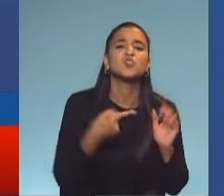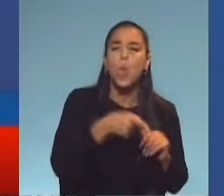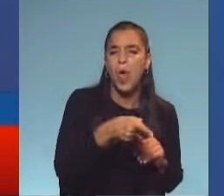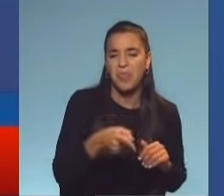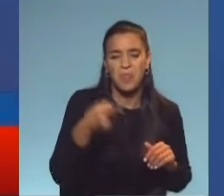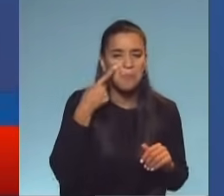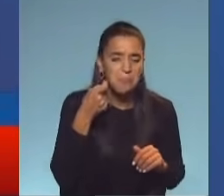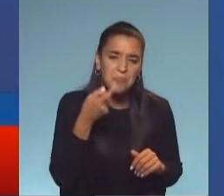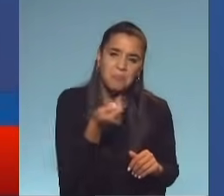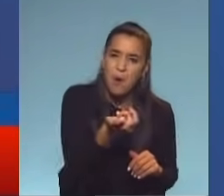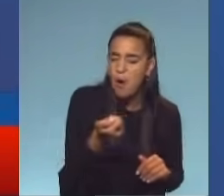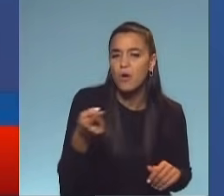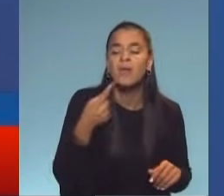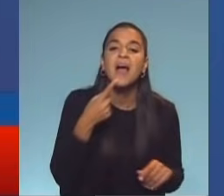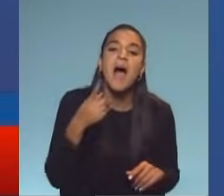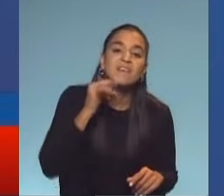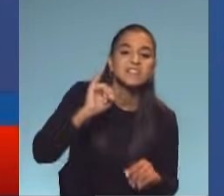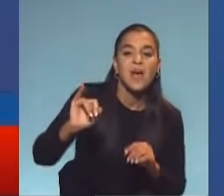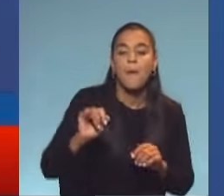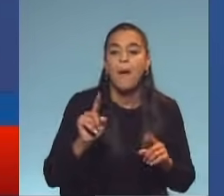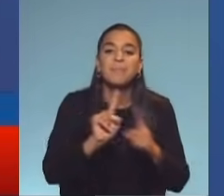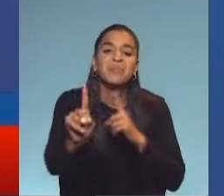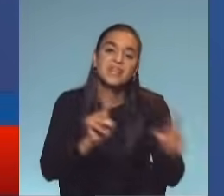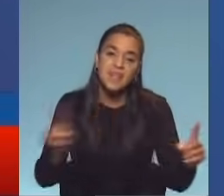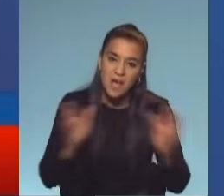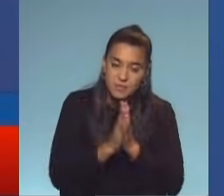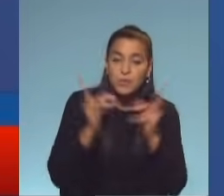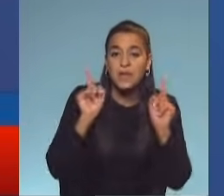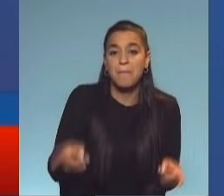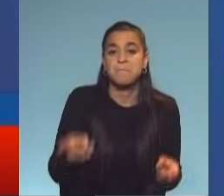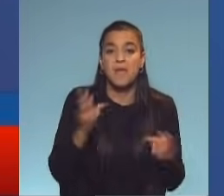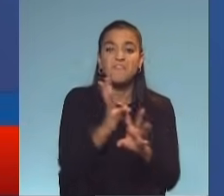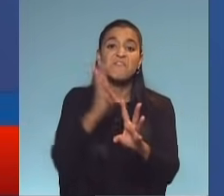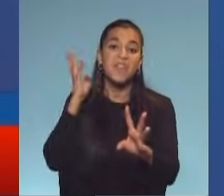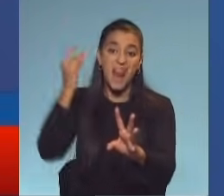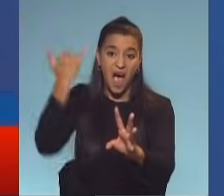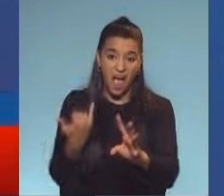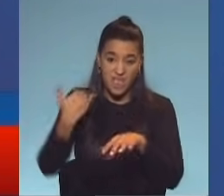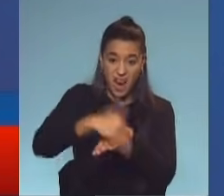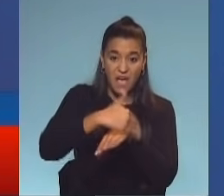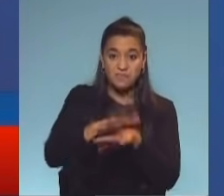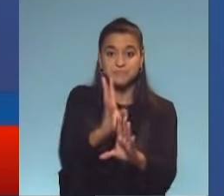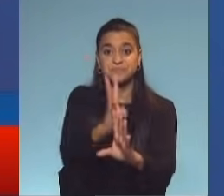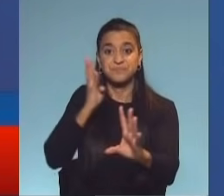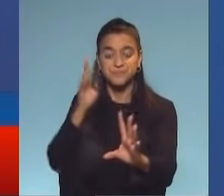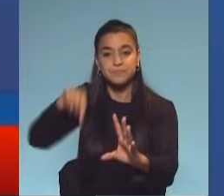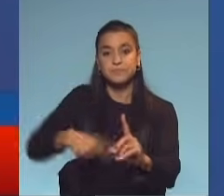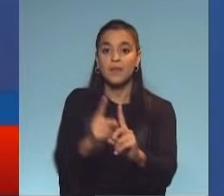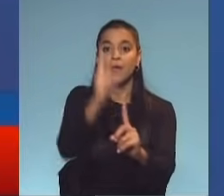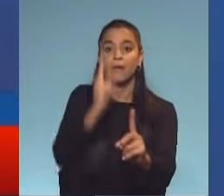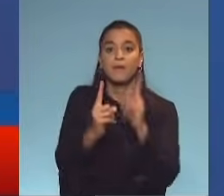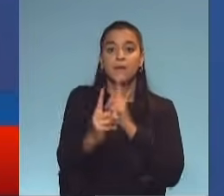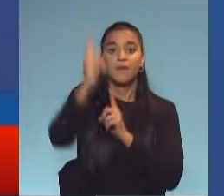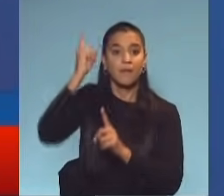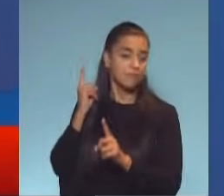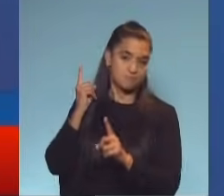que le decían a la gente que mantenga la distancia, porque en los locales también había filas en la vereda donde la gente tenía que estar a una distancia de 1,5